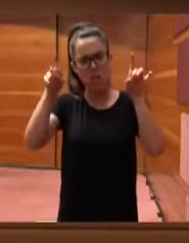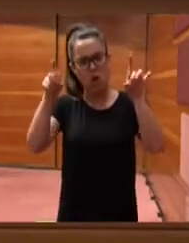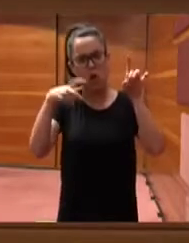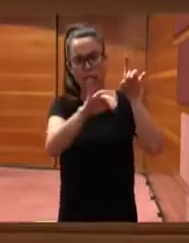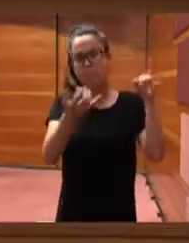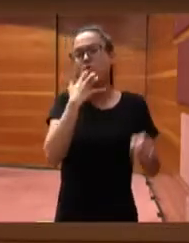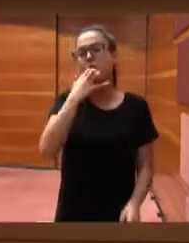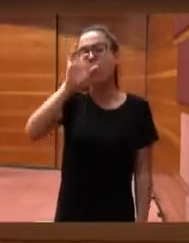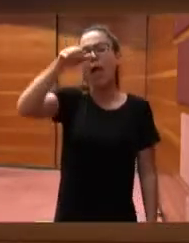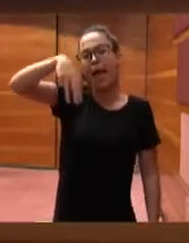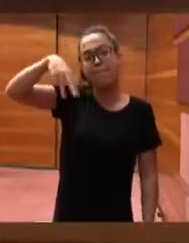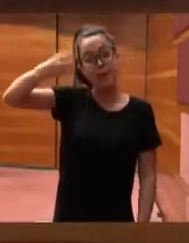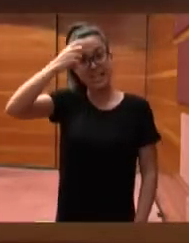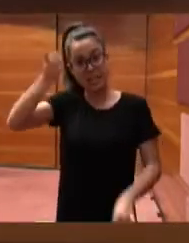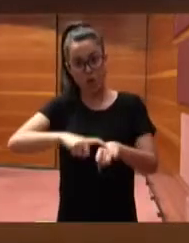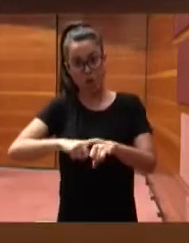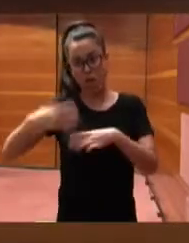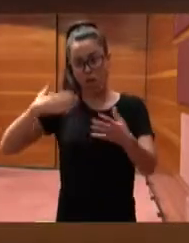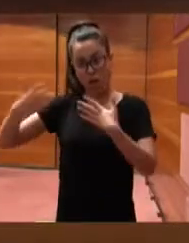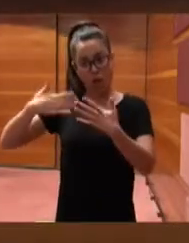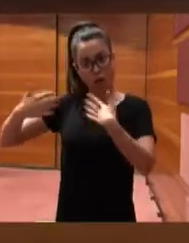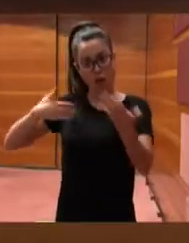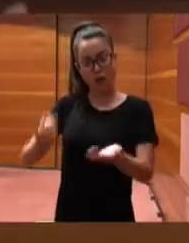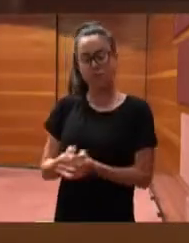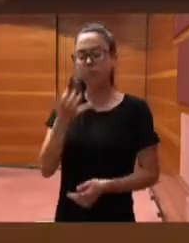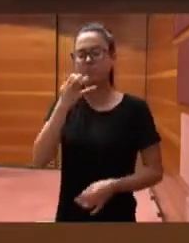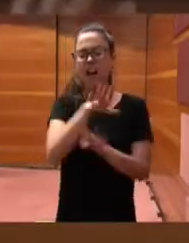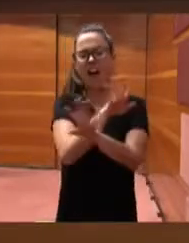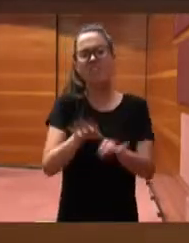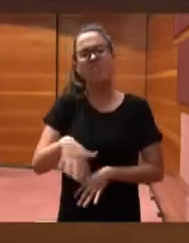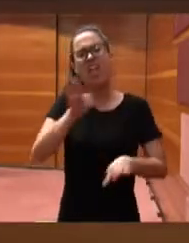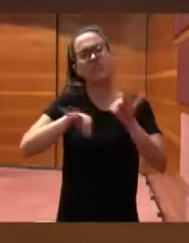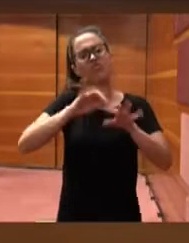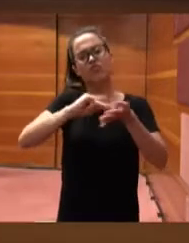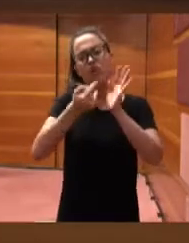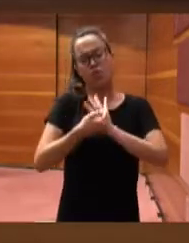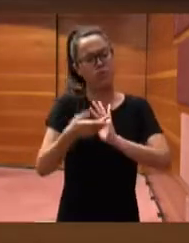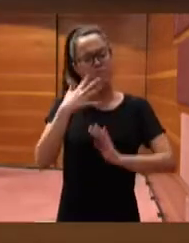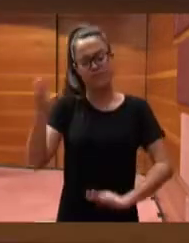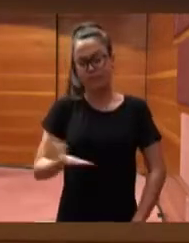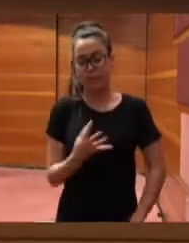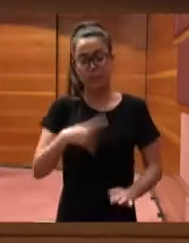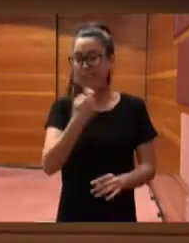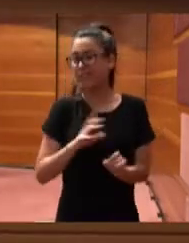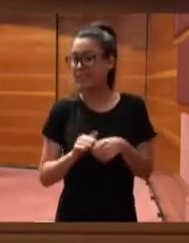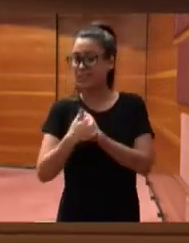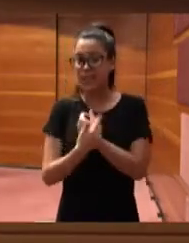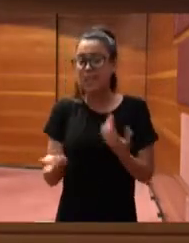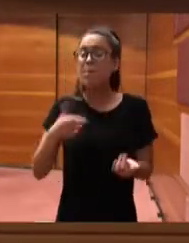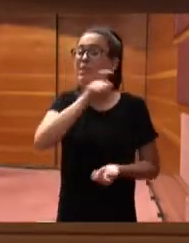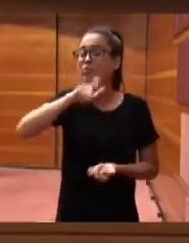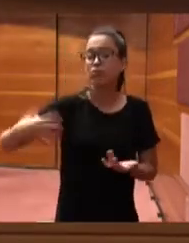dinamizando, muy probablemente van a dar una mayor inteligencia a la solución del problema. Ese para mí es, de verdad, el reto de la